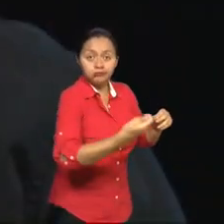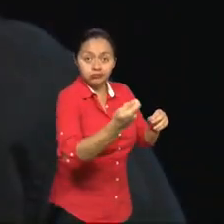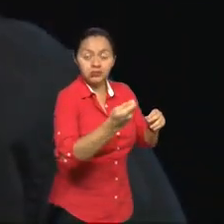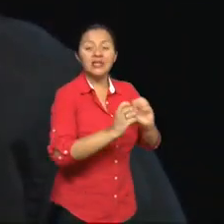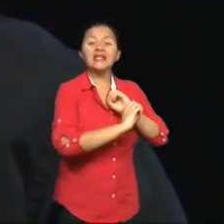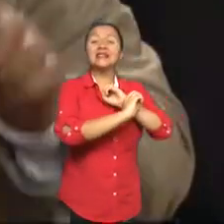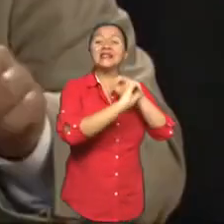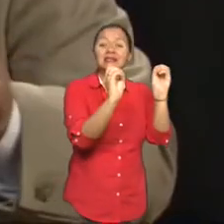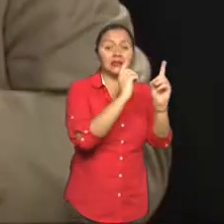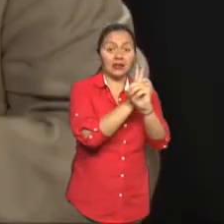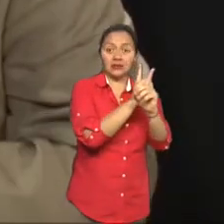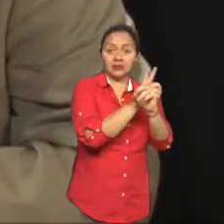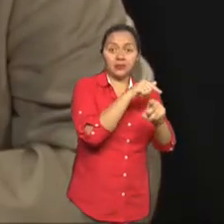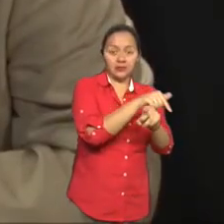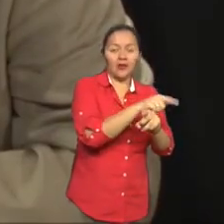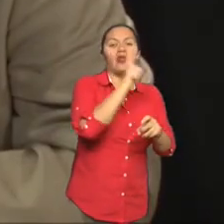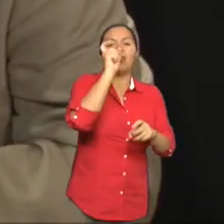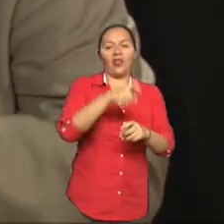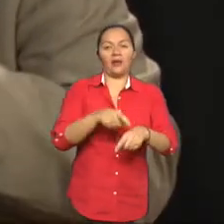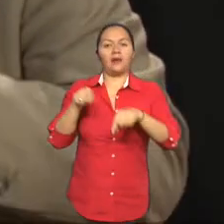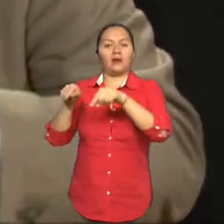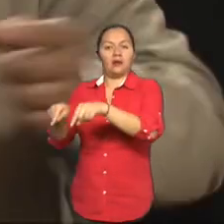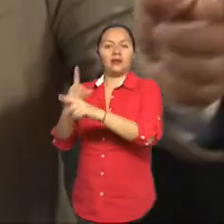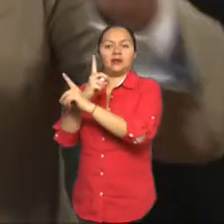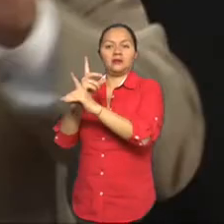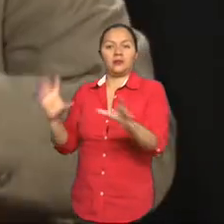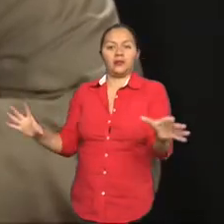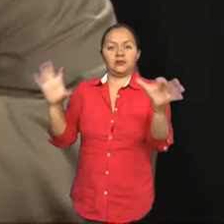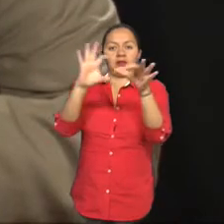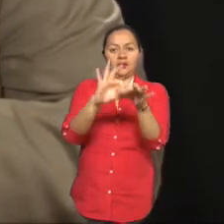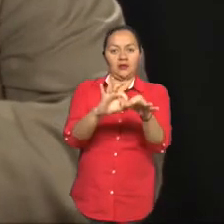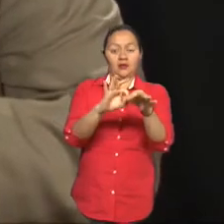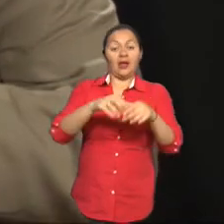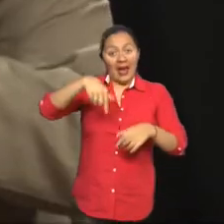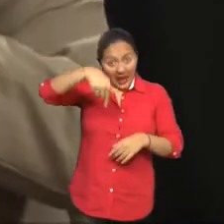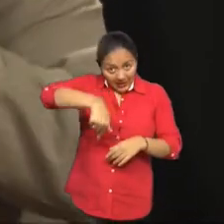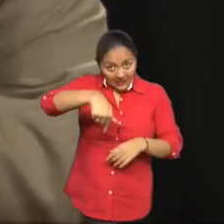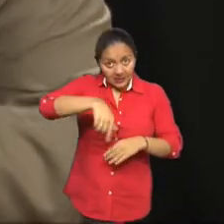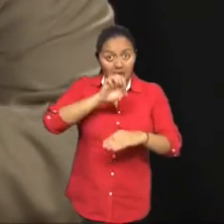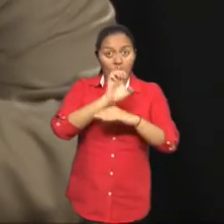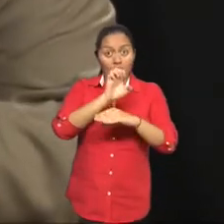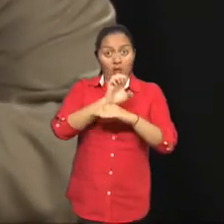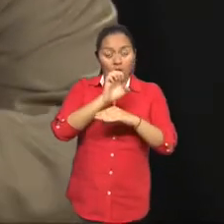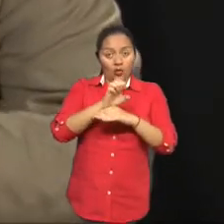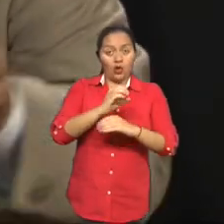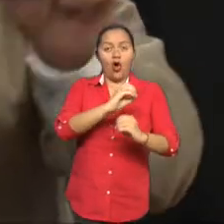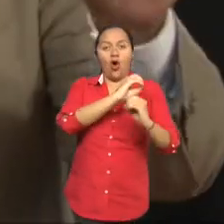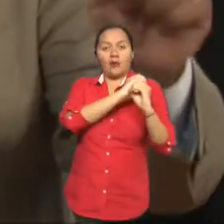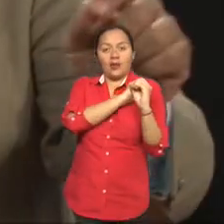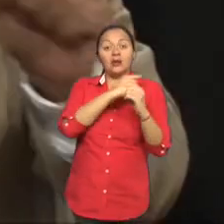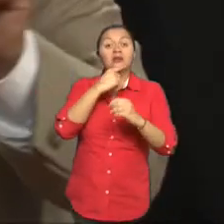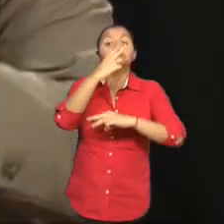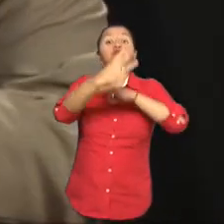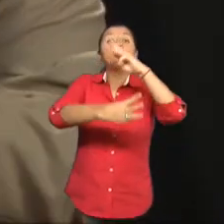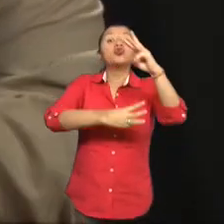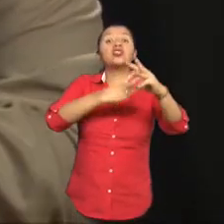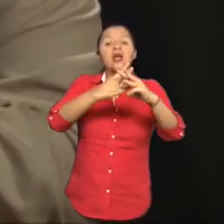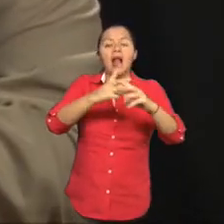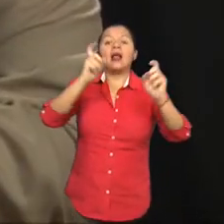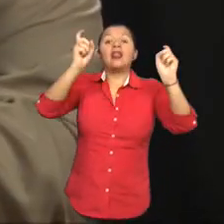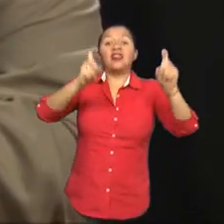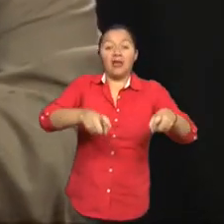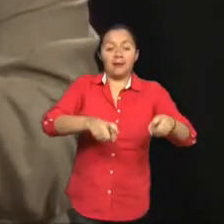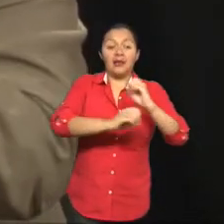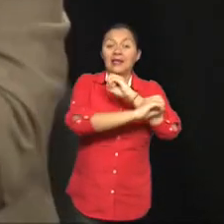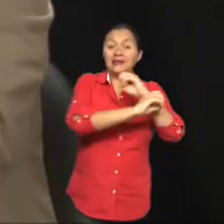discapacidad, manejar el de discapacidad. Es decir, en Ecuador debería obligatoriamente la Federación Ecuatoriana de